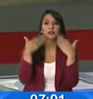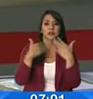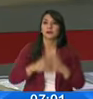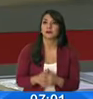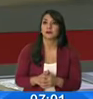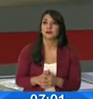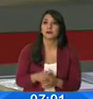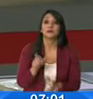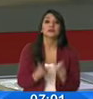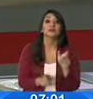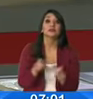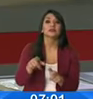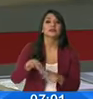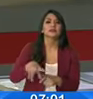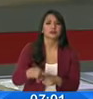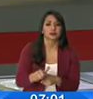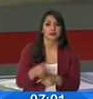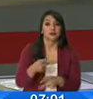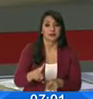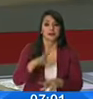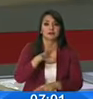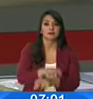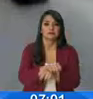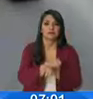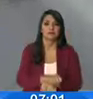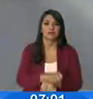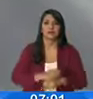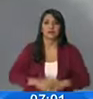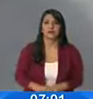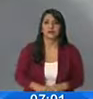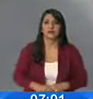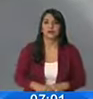presuntos delincuentes. Estos fueron detenidos. Veamos.